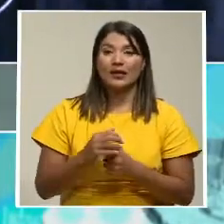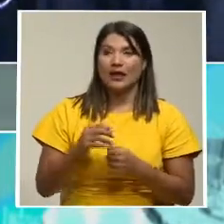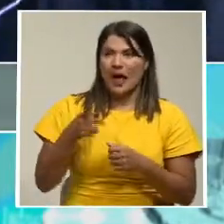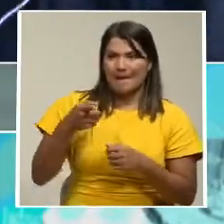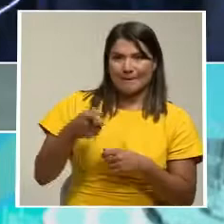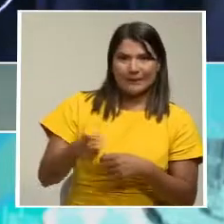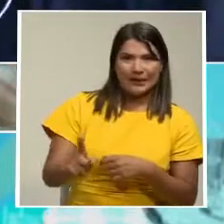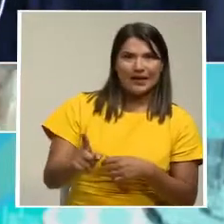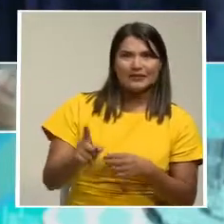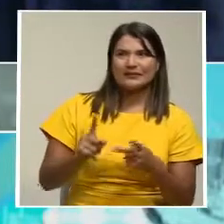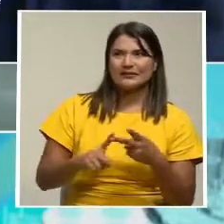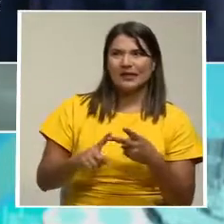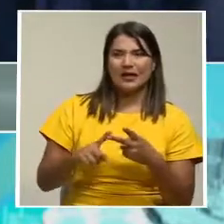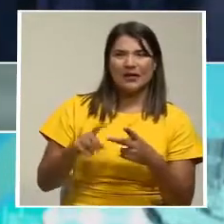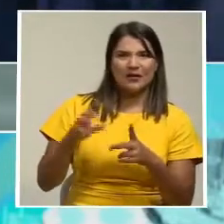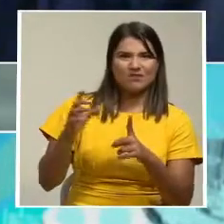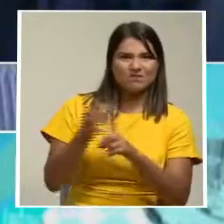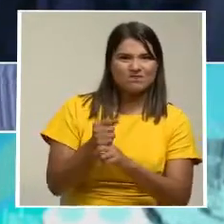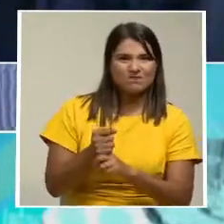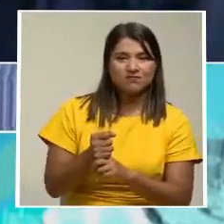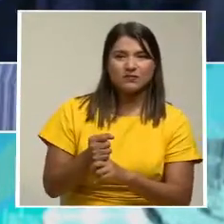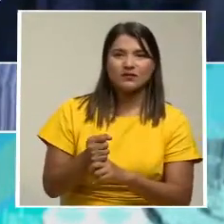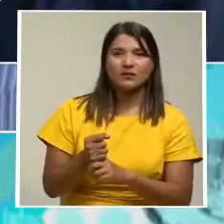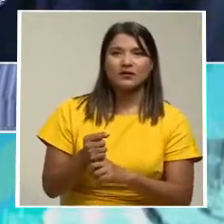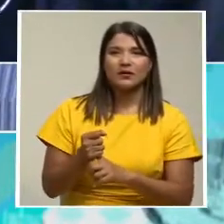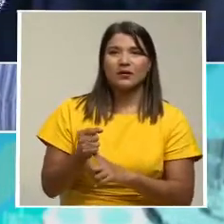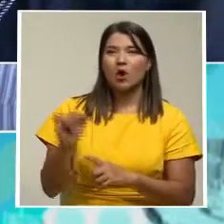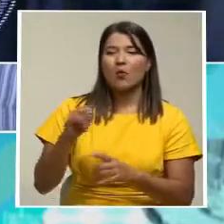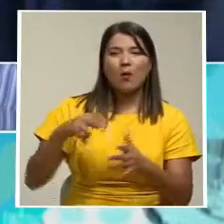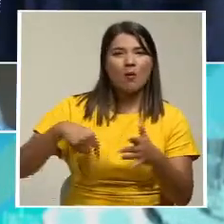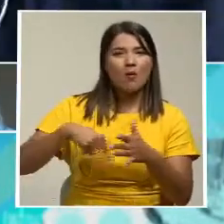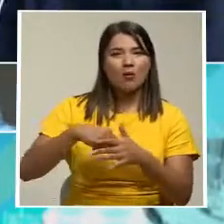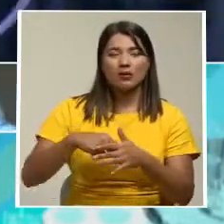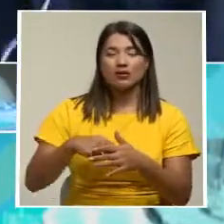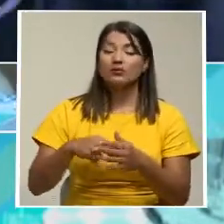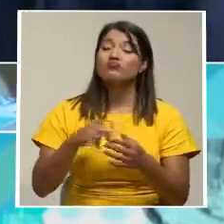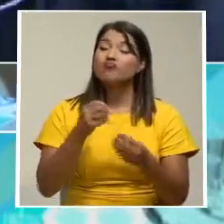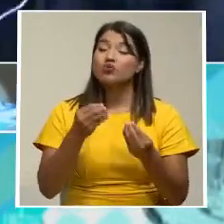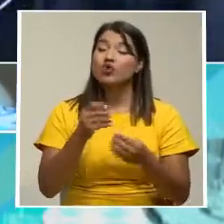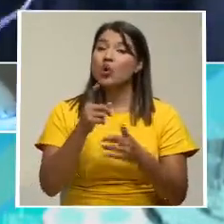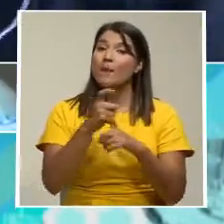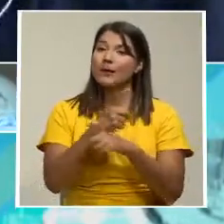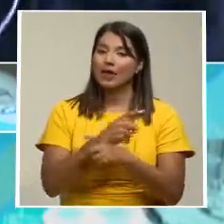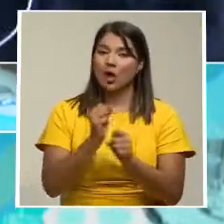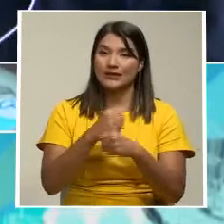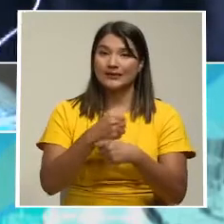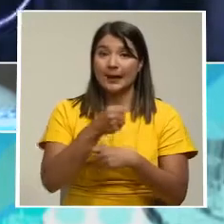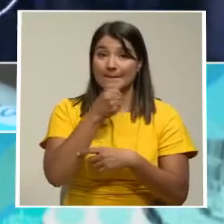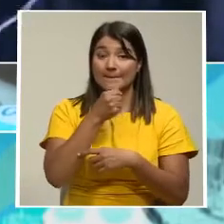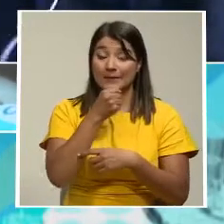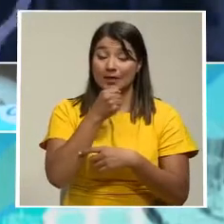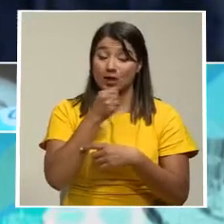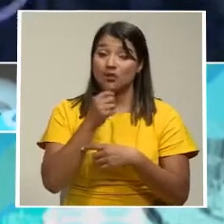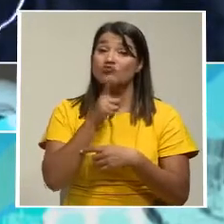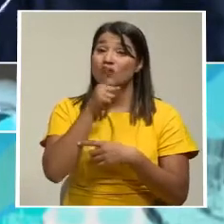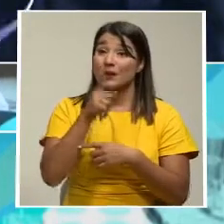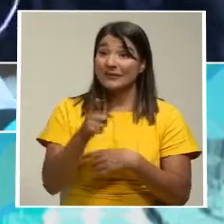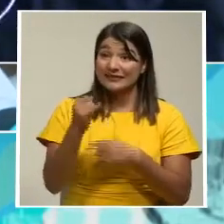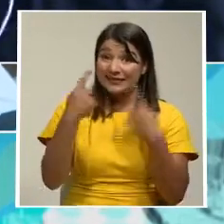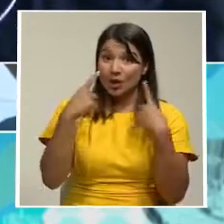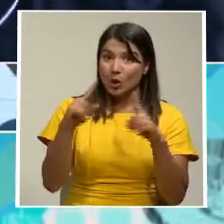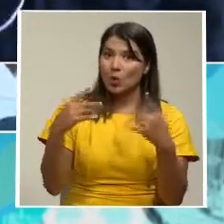amenazas, mordazas, es complicado hacer periodismo y de verdad que es de una heroicidad